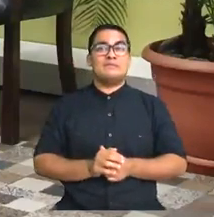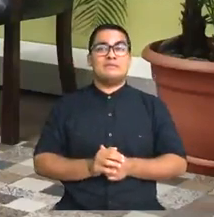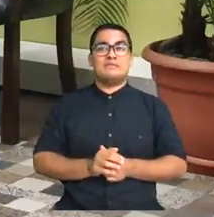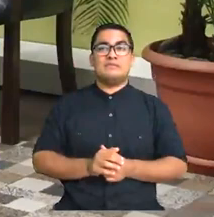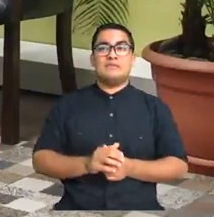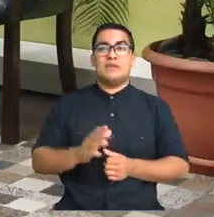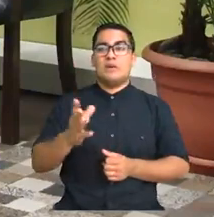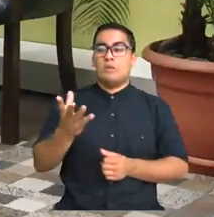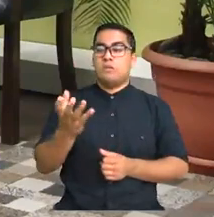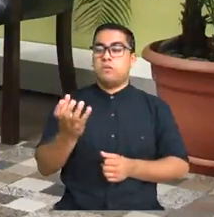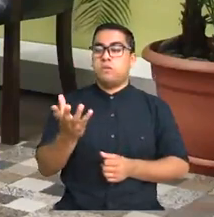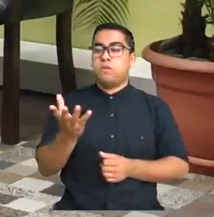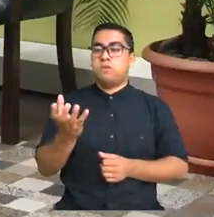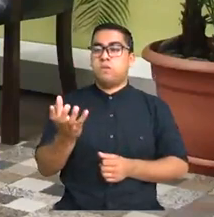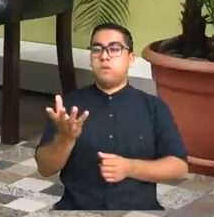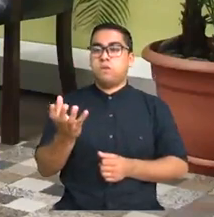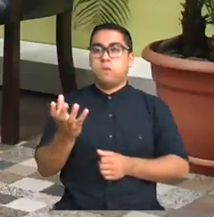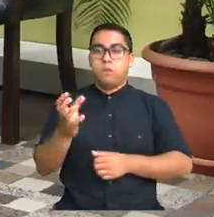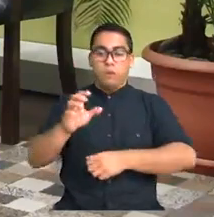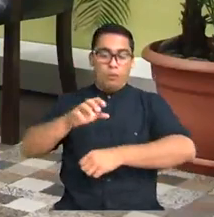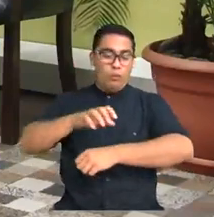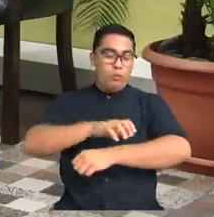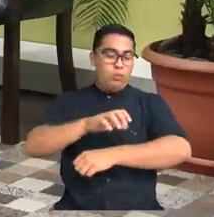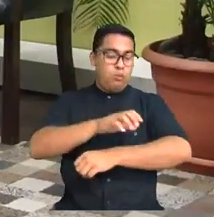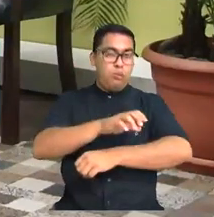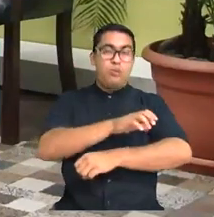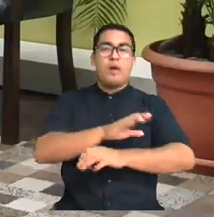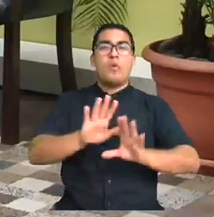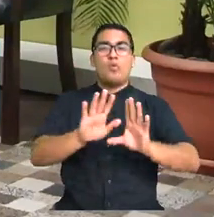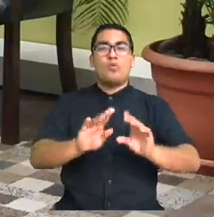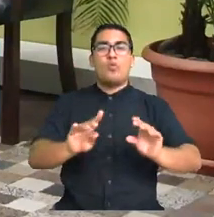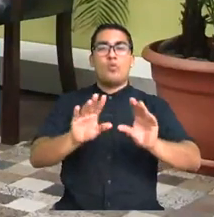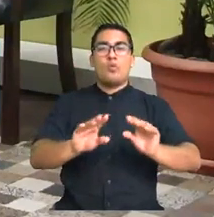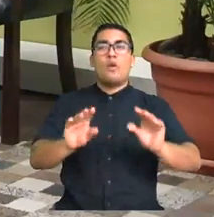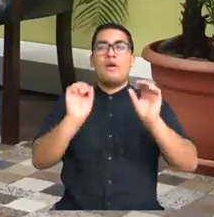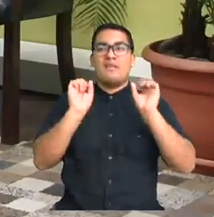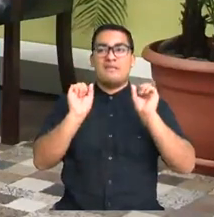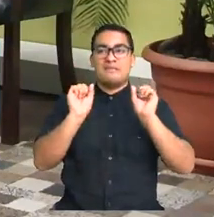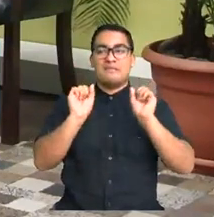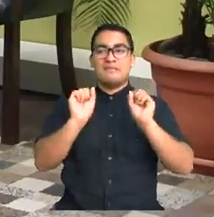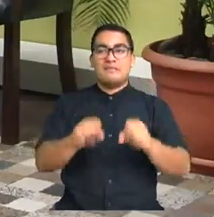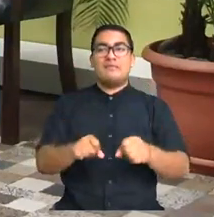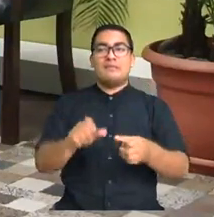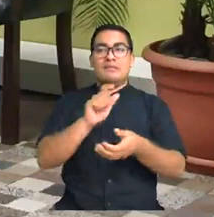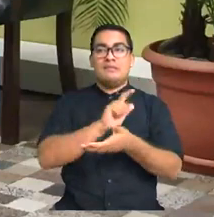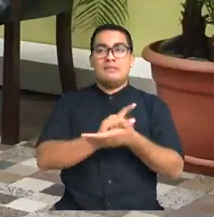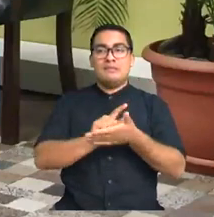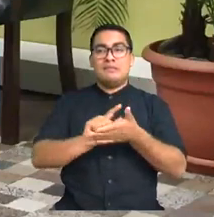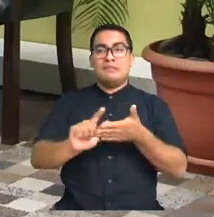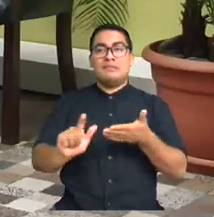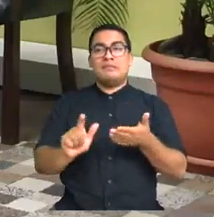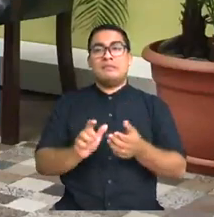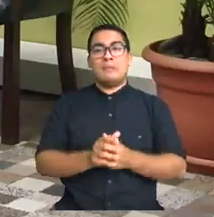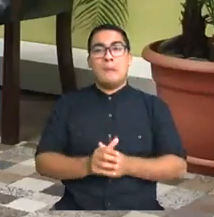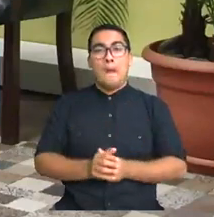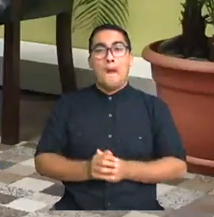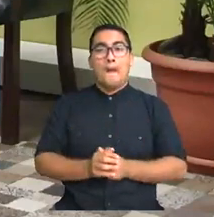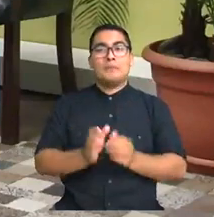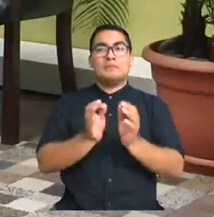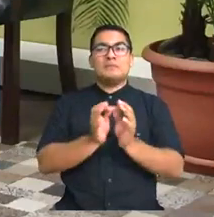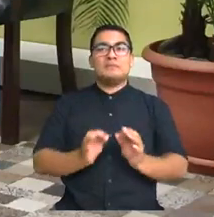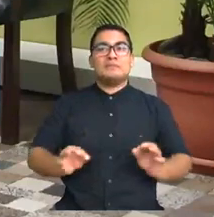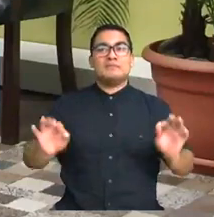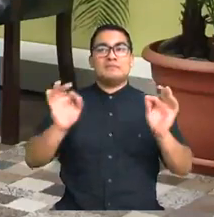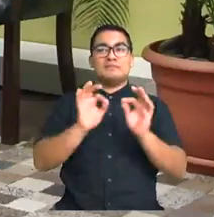ser un poquito más gentil y se puede utilizar cuando queremos hacer una exfoliación, tal vez una vez a la semana, pero lo ideal es